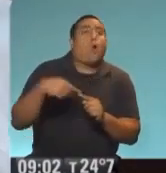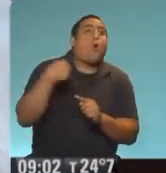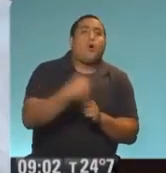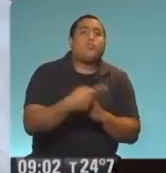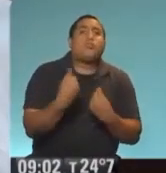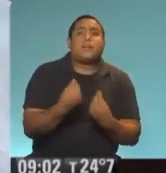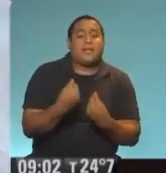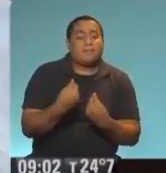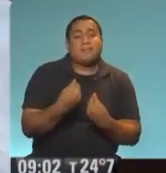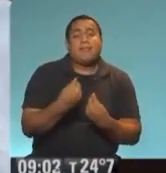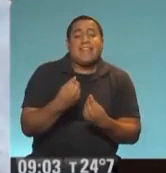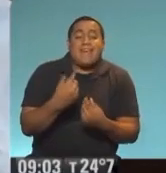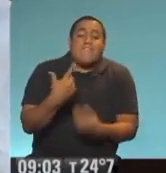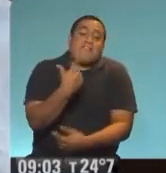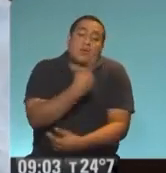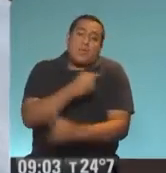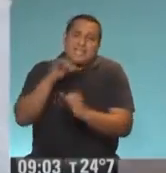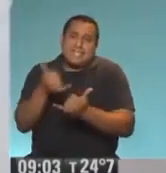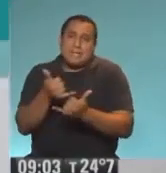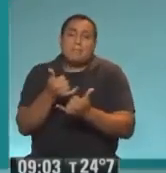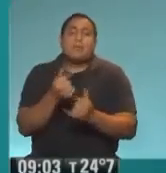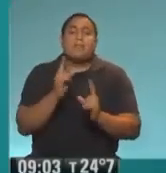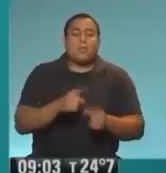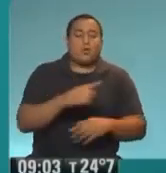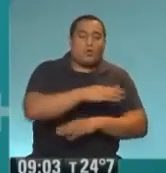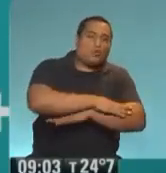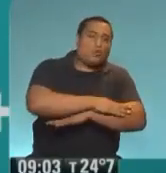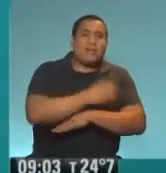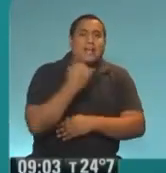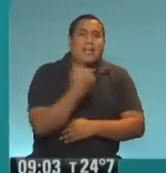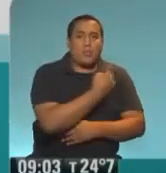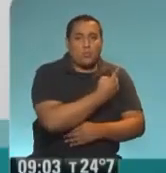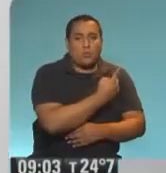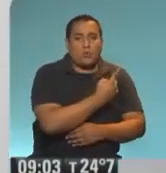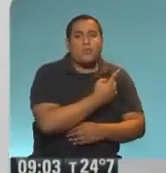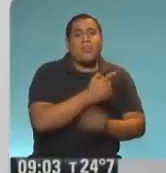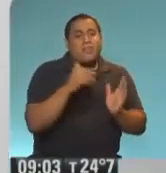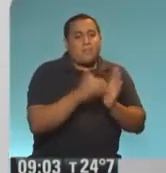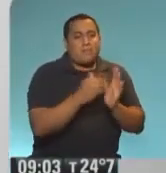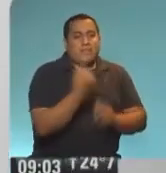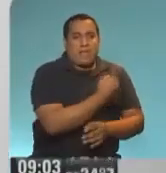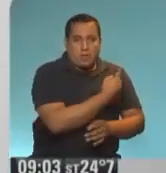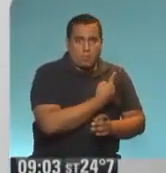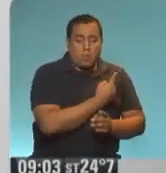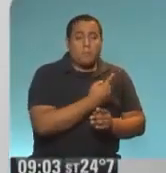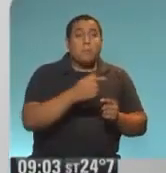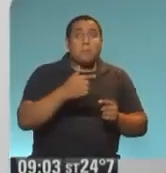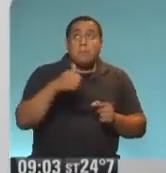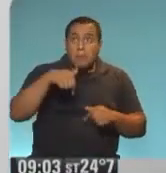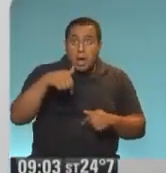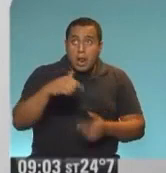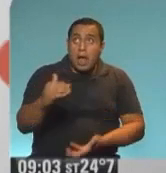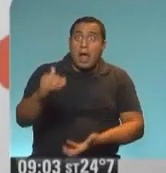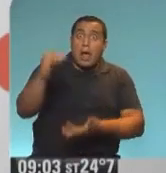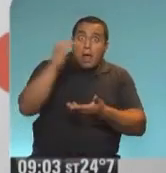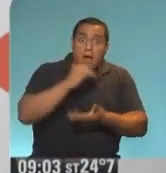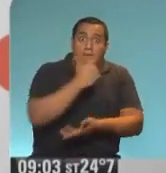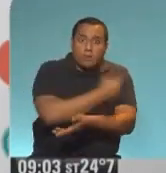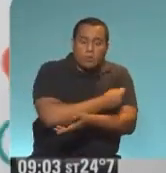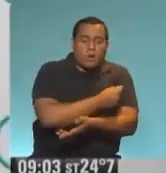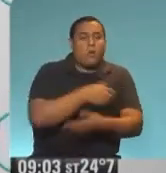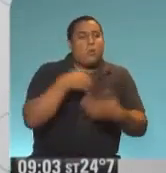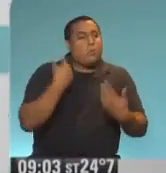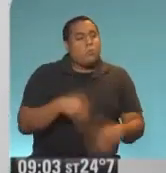sabemos, es el comportamiento de cada uno de nosotros, como individuos, como sociedad. Pero claro, con la vacuna es otro el horizonte y otra